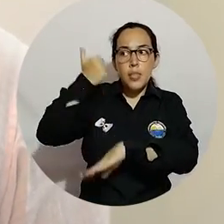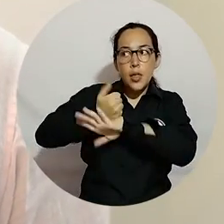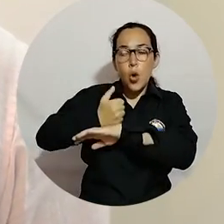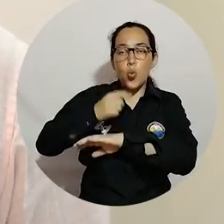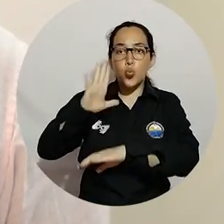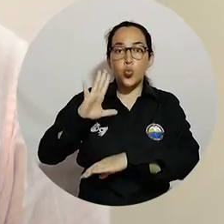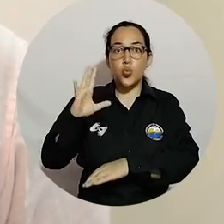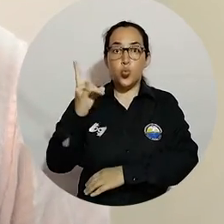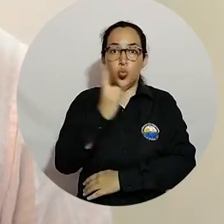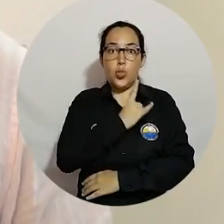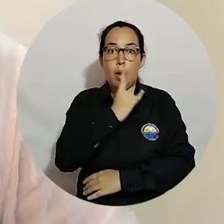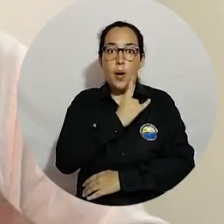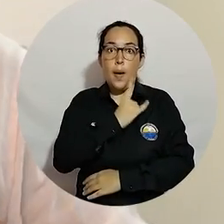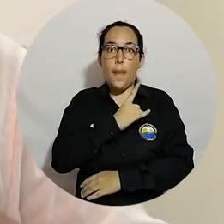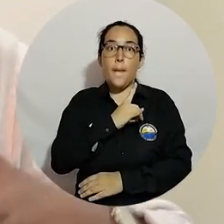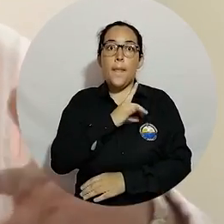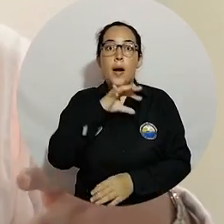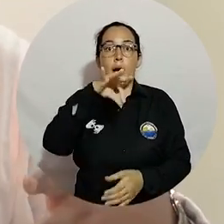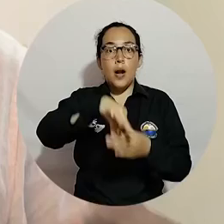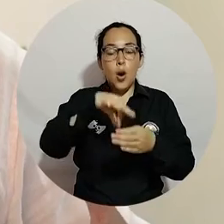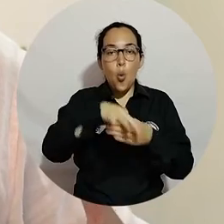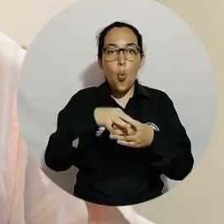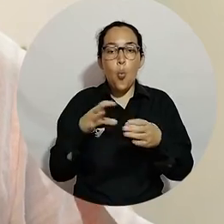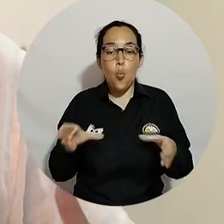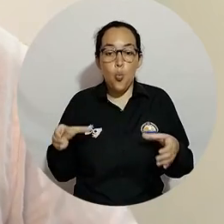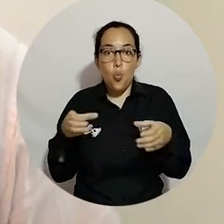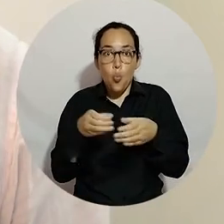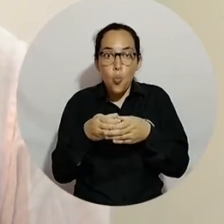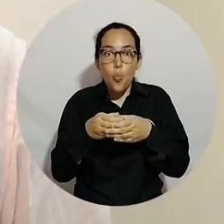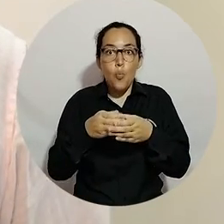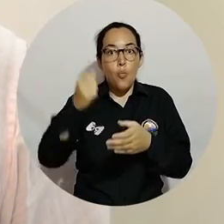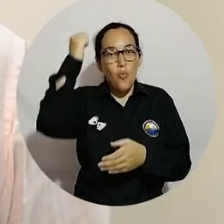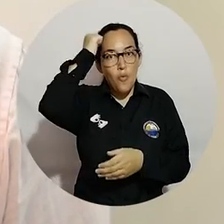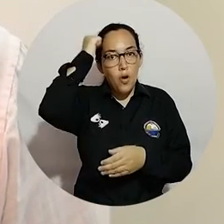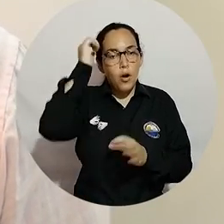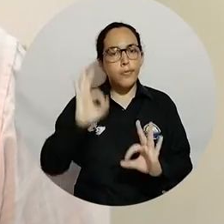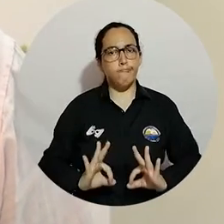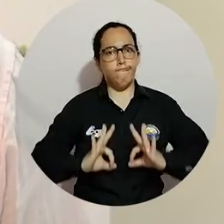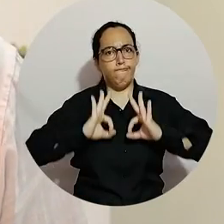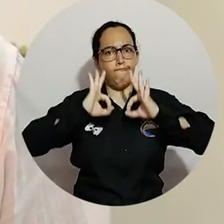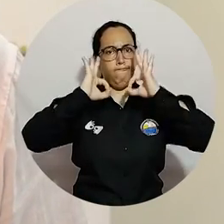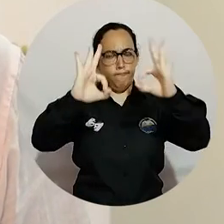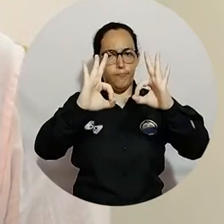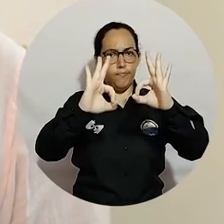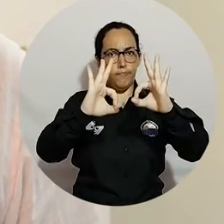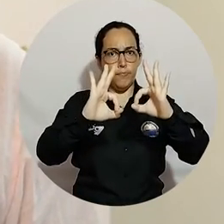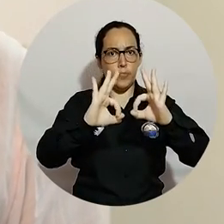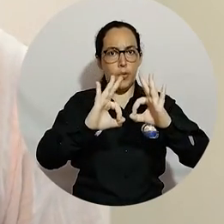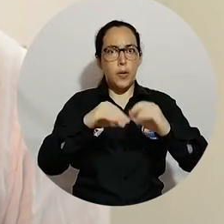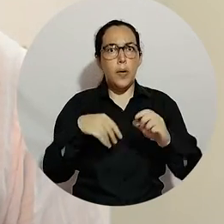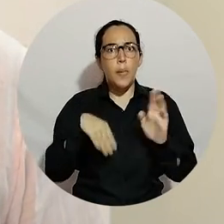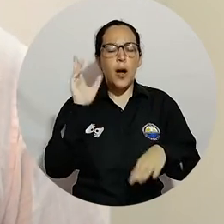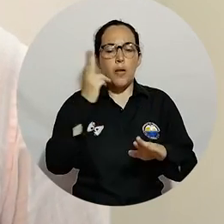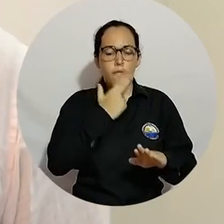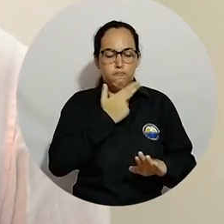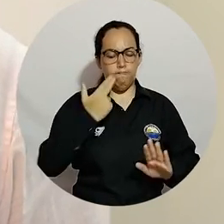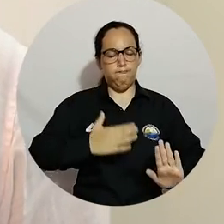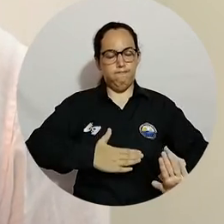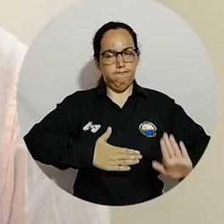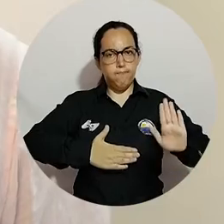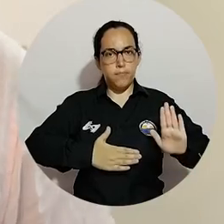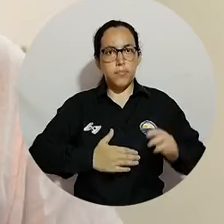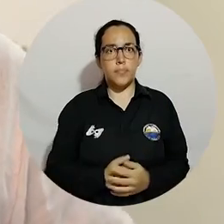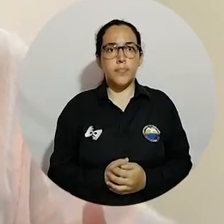directivas de la universidad para la selección de un cuerpo docente adecuado, con calidad, excelente, pero sobre todo